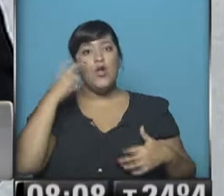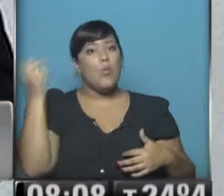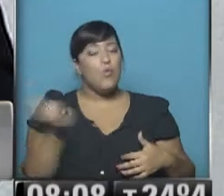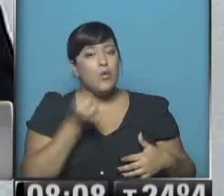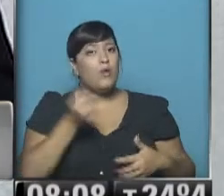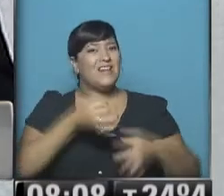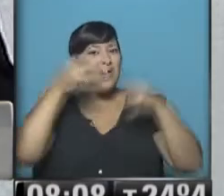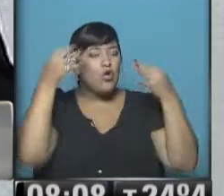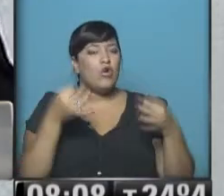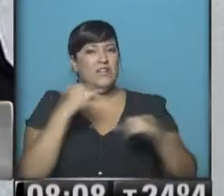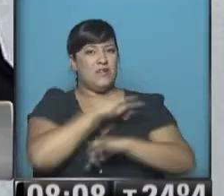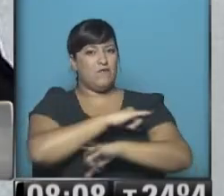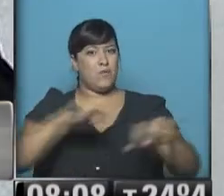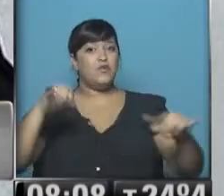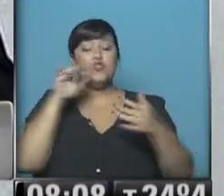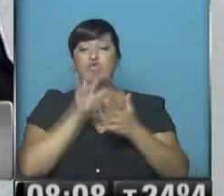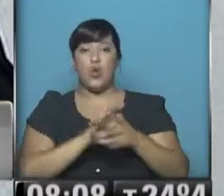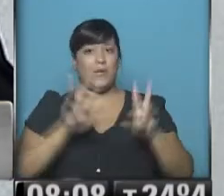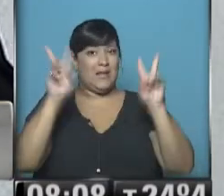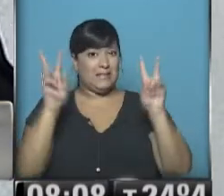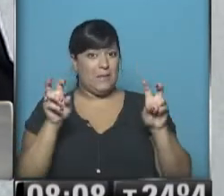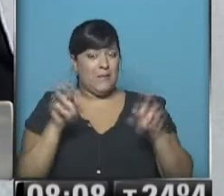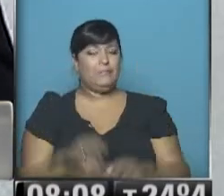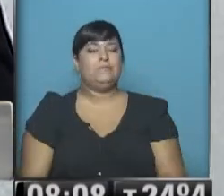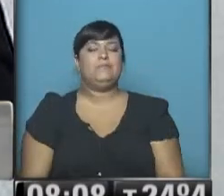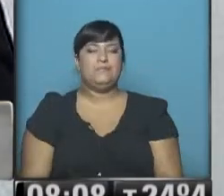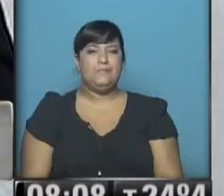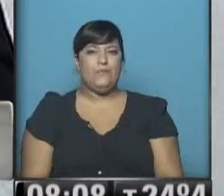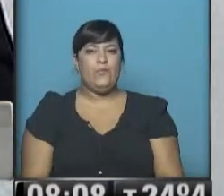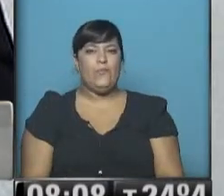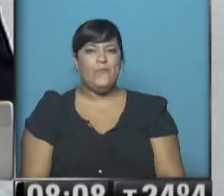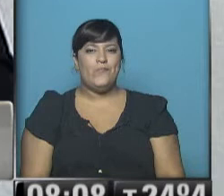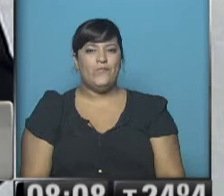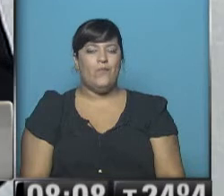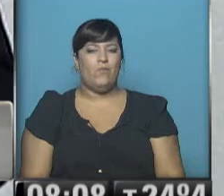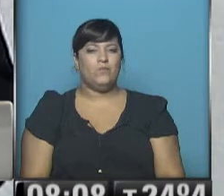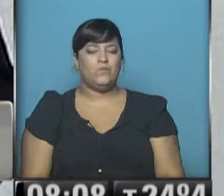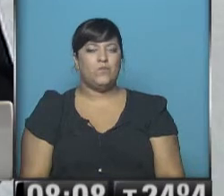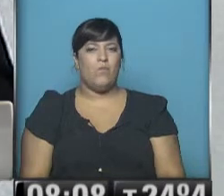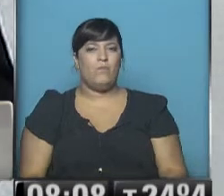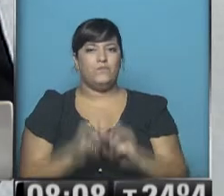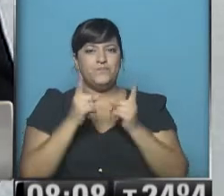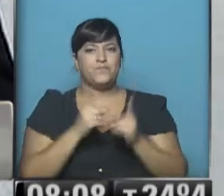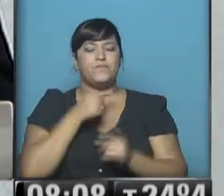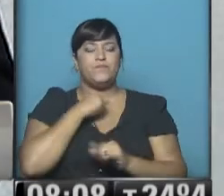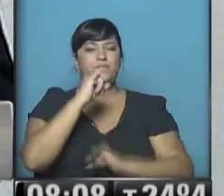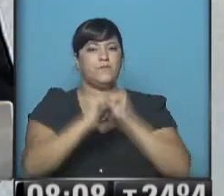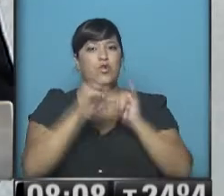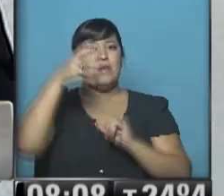correcta información respecto a lo que se divulga en este sentido también quería transmitir que la embajadora